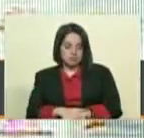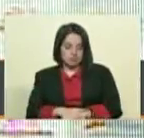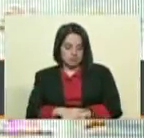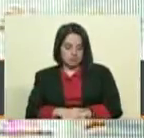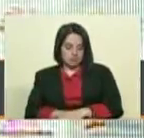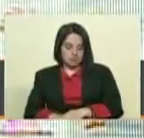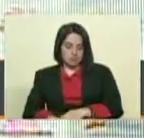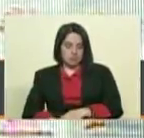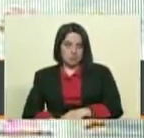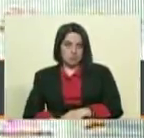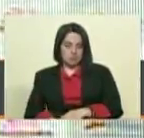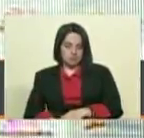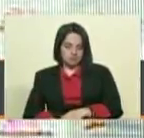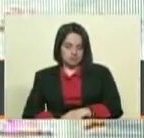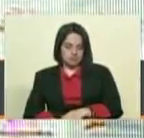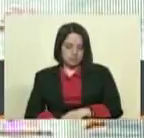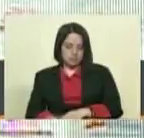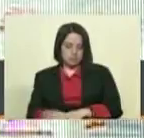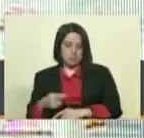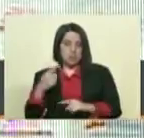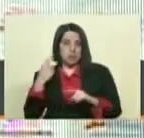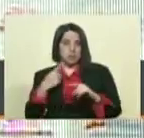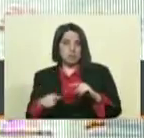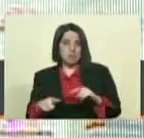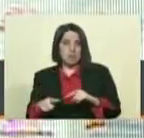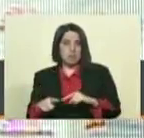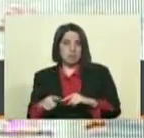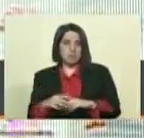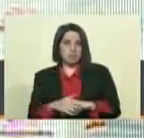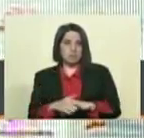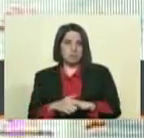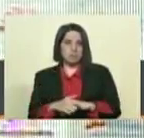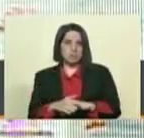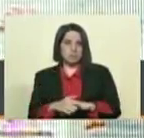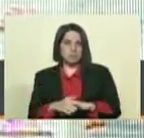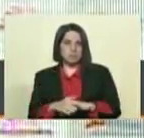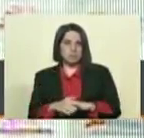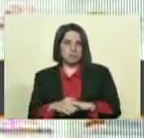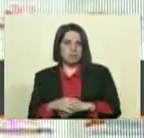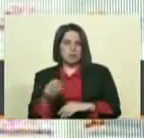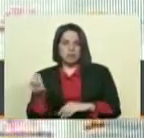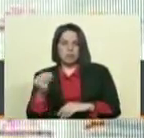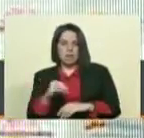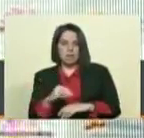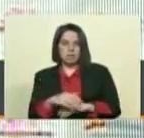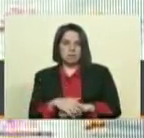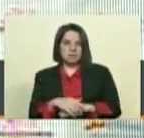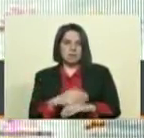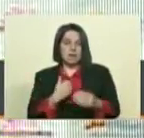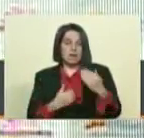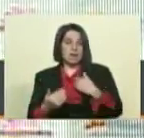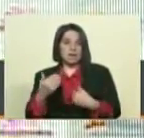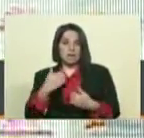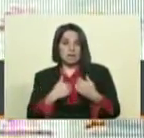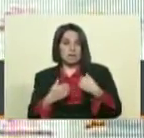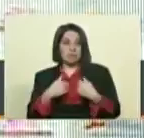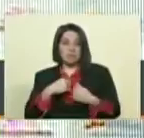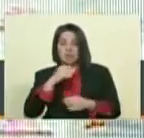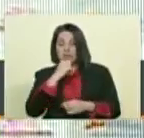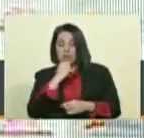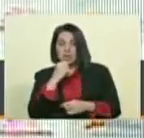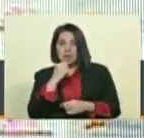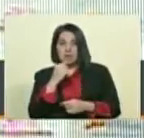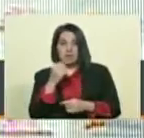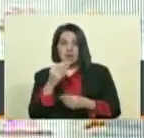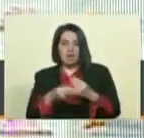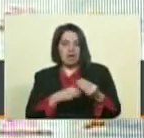Pero le toca a la policía científica conocer el crimen y al criminal.